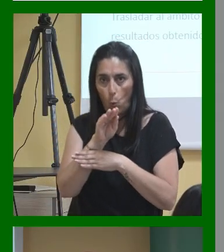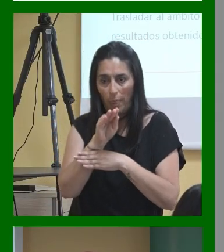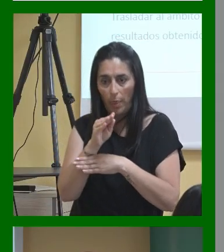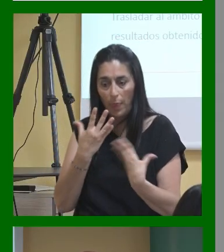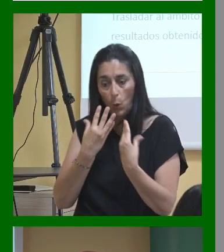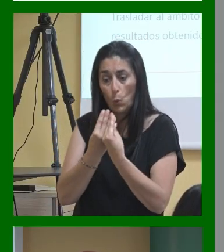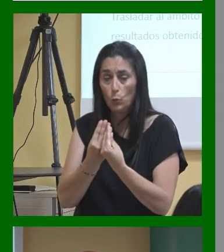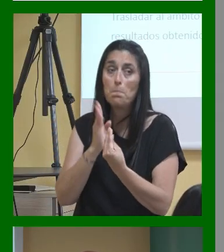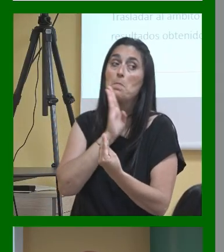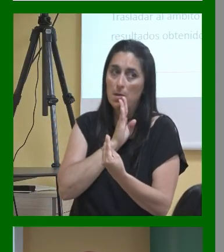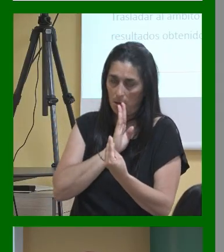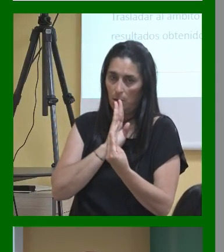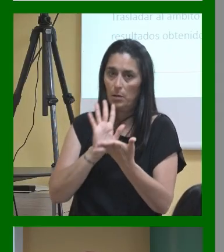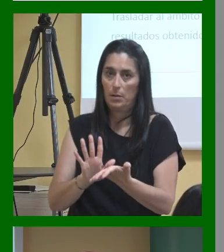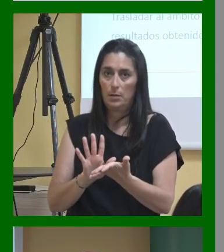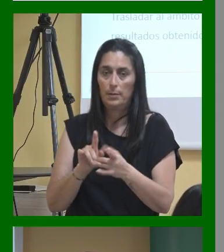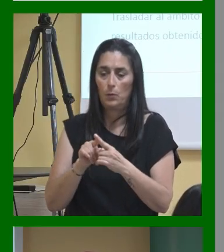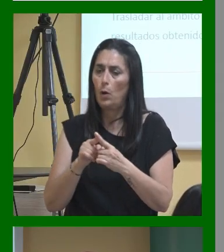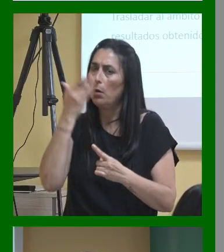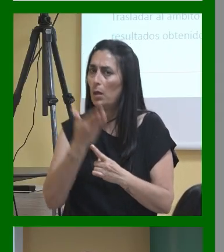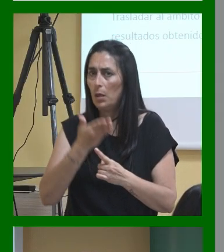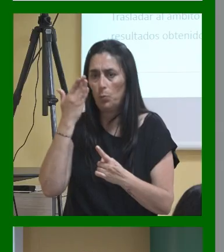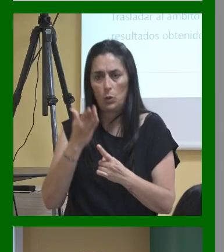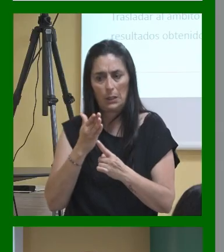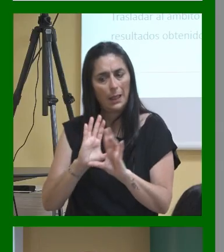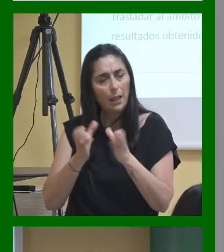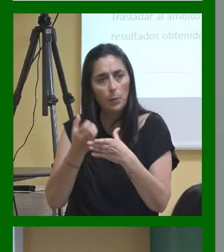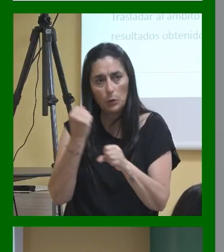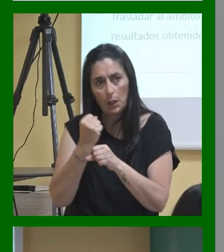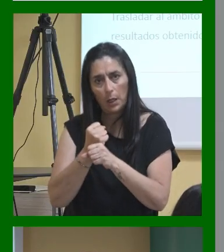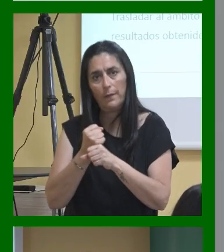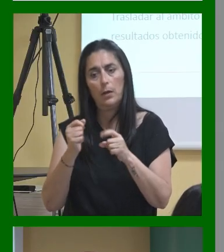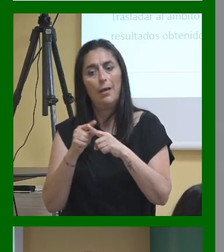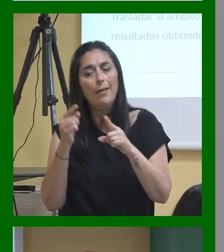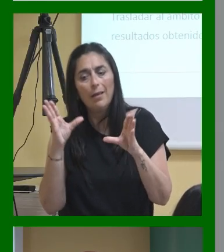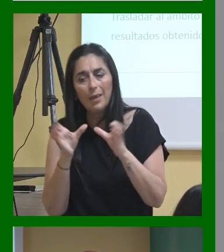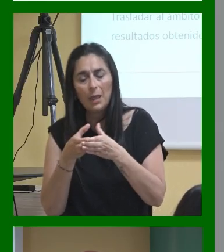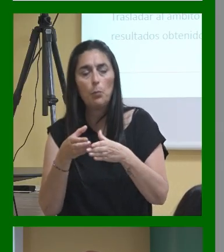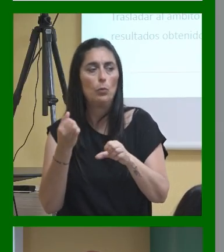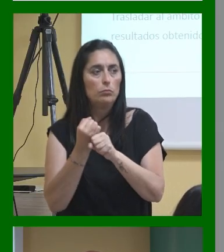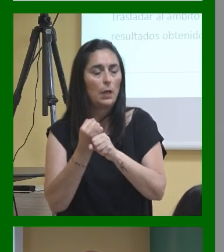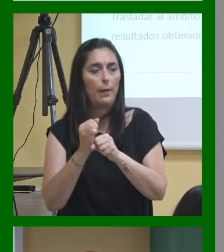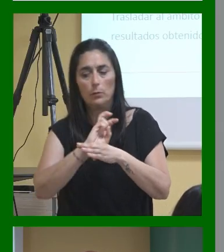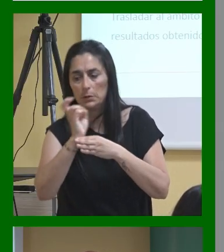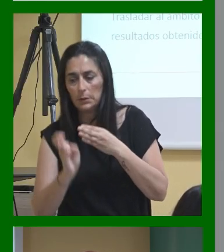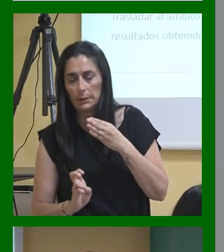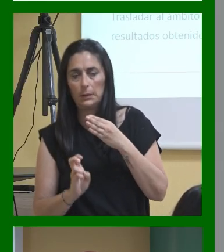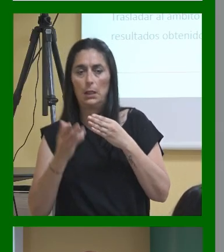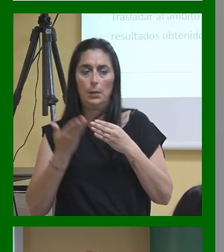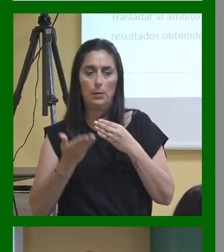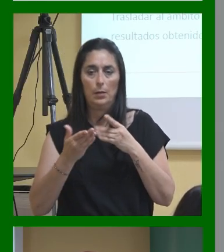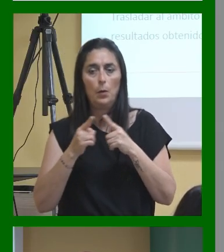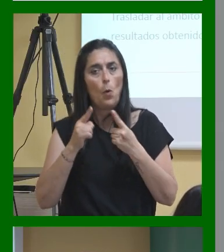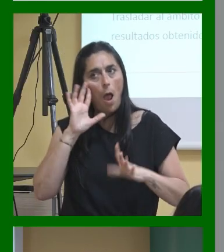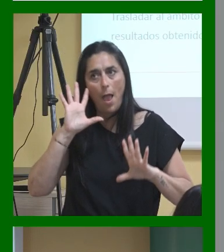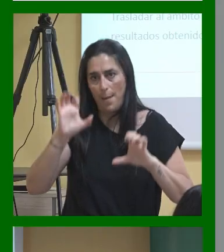la madre, y que esto es fundamental, el trabajo en equipo, el trabajo multidisciplinar, y sobre todo una expectativa de aprendizaje